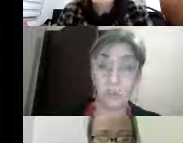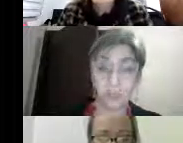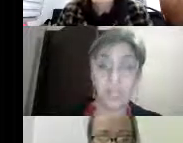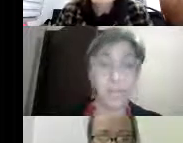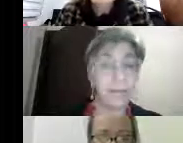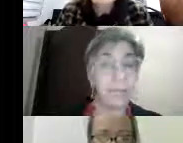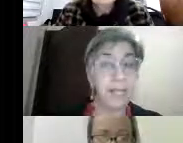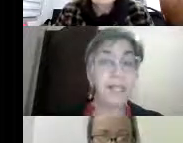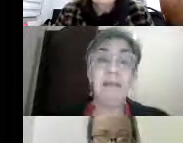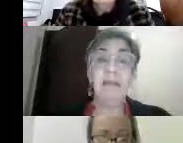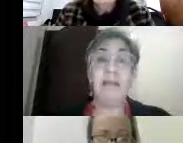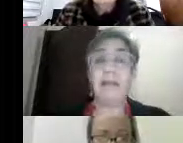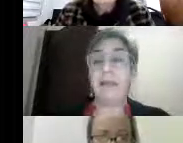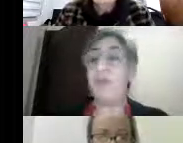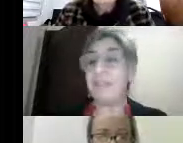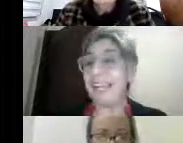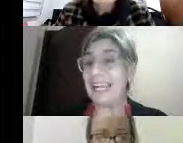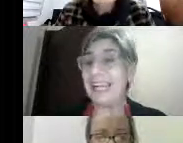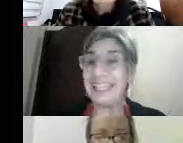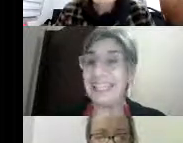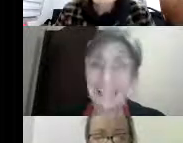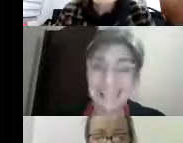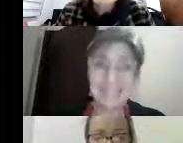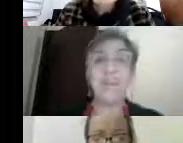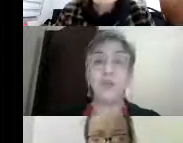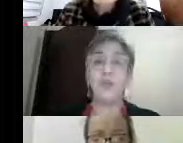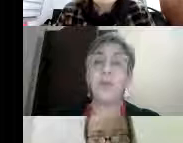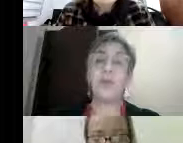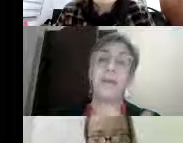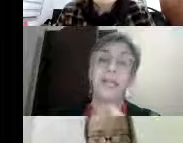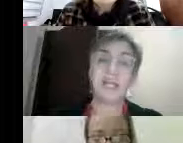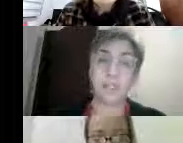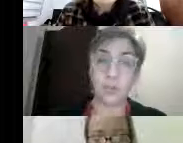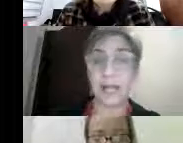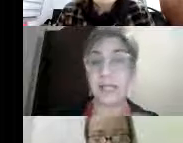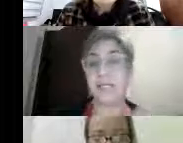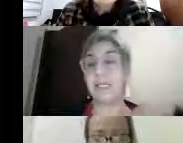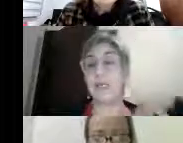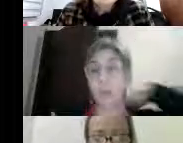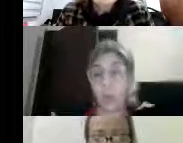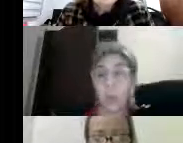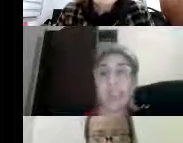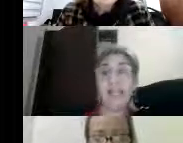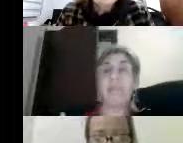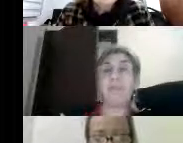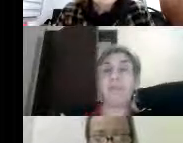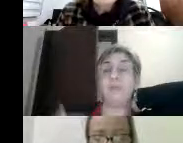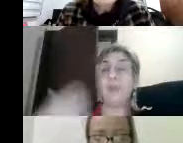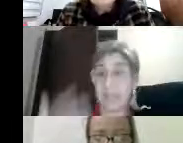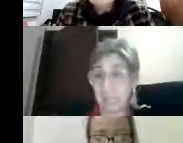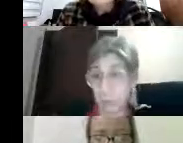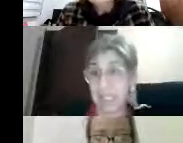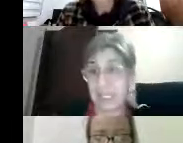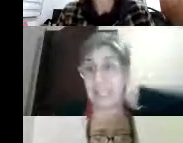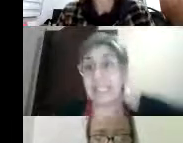publicado hace unos años ya también, muestra que la tendencia de número de parejas sexuales y número